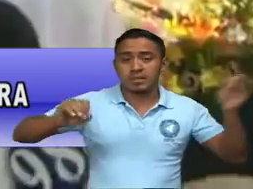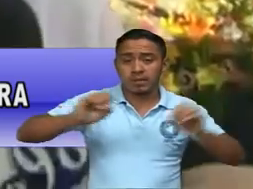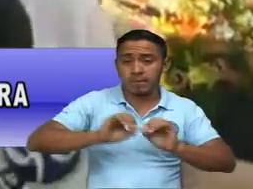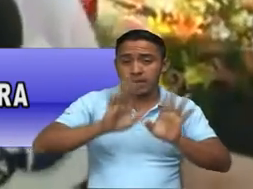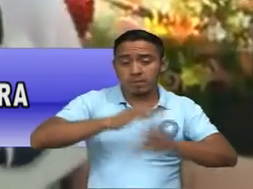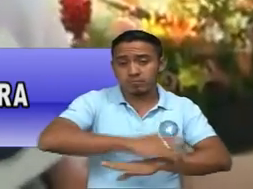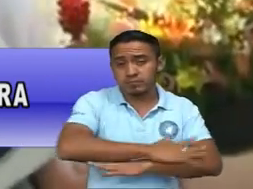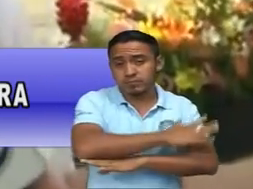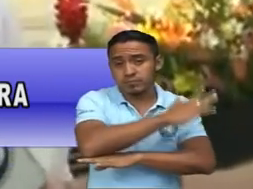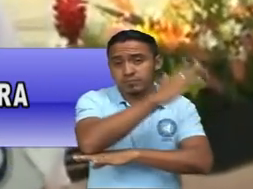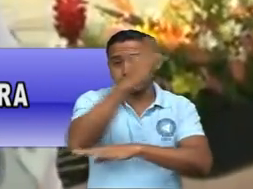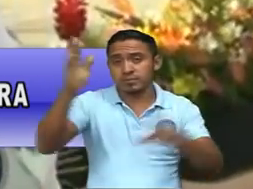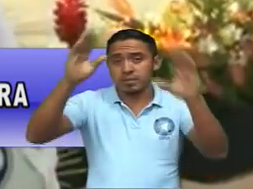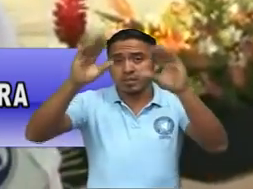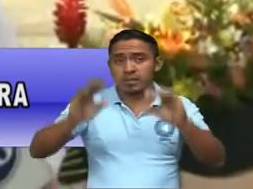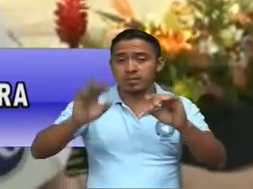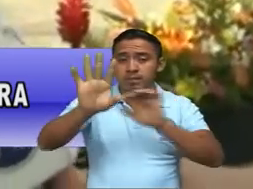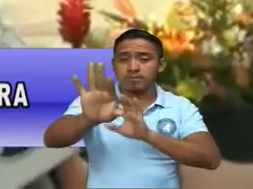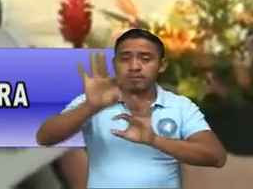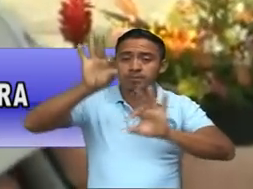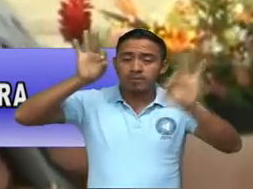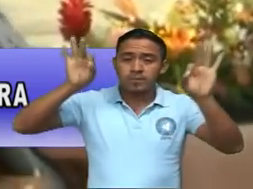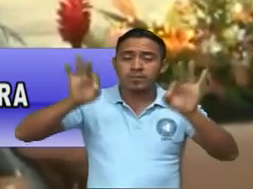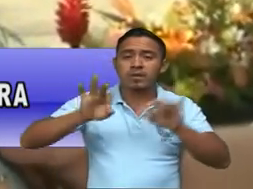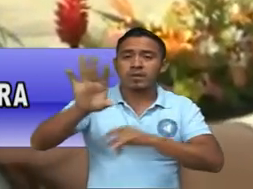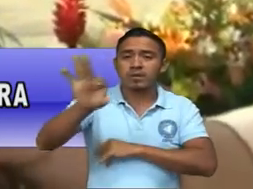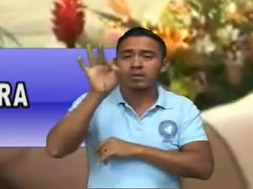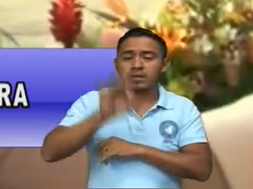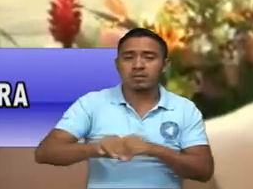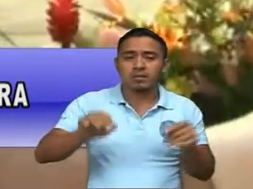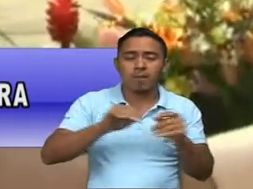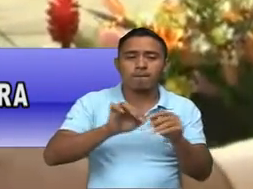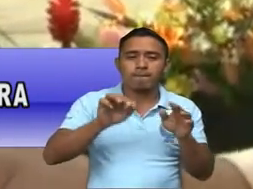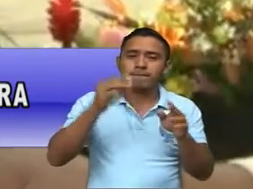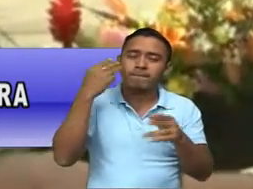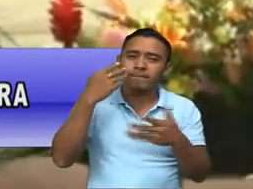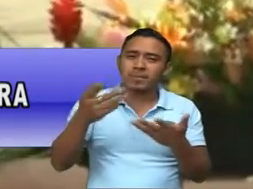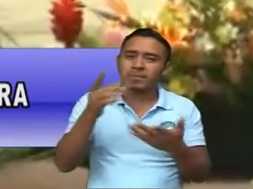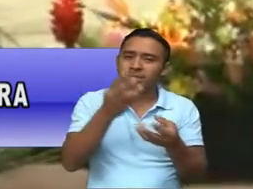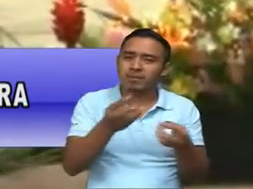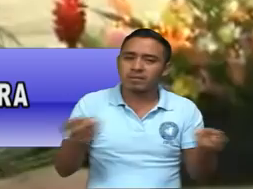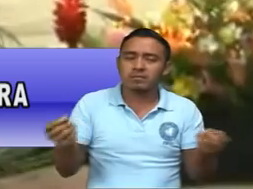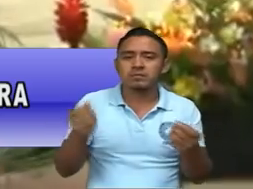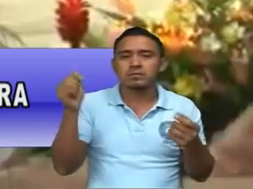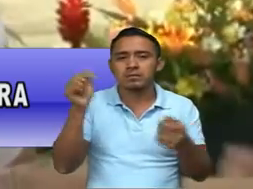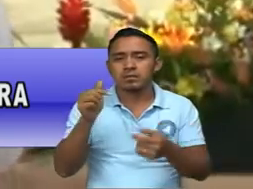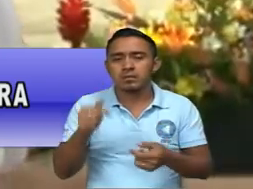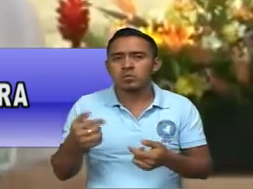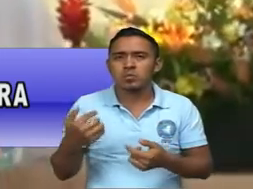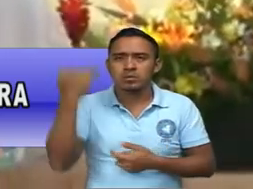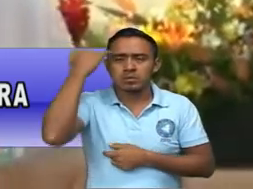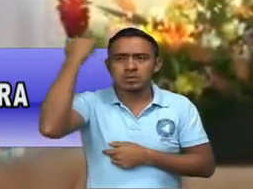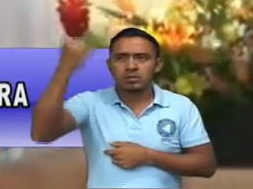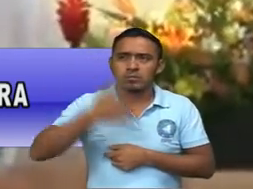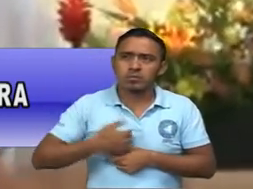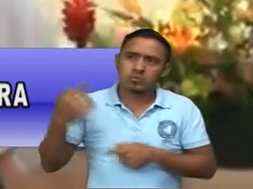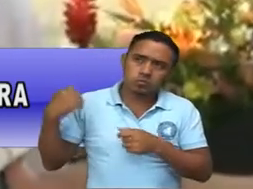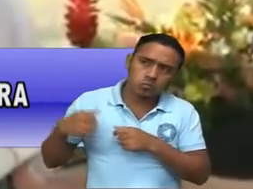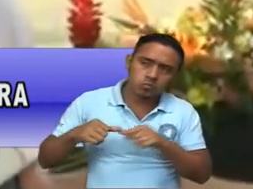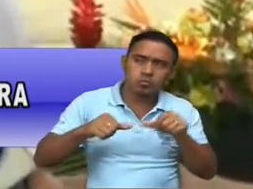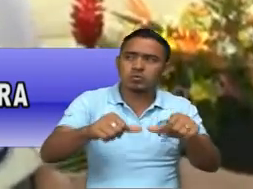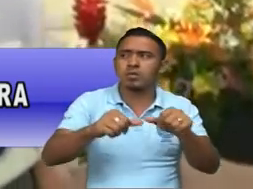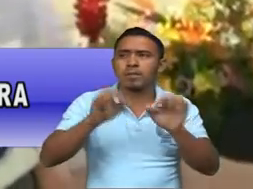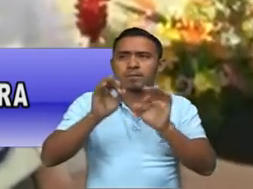y la parte de la tarde tenemos la elección de lo que es la rey y reina de la madre tierra, pero sobre todo destacar las iniciativas de salir adelante de una